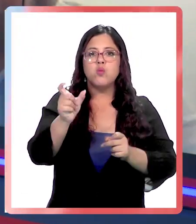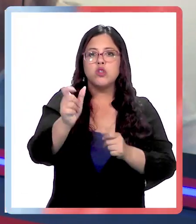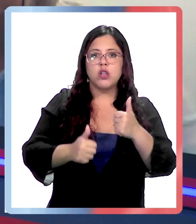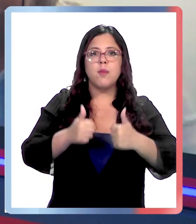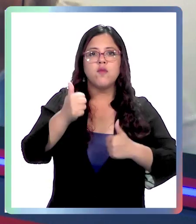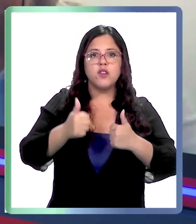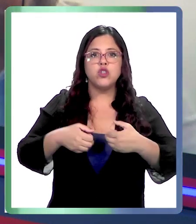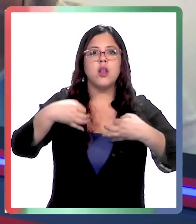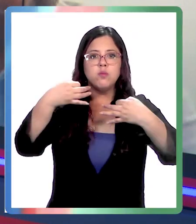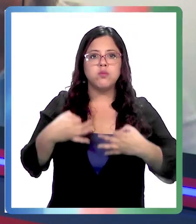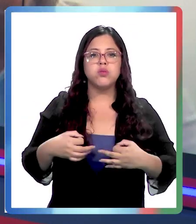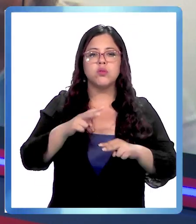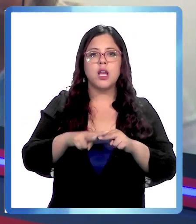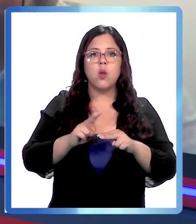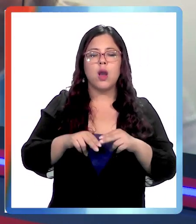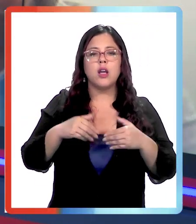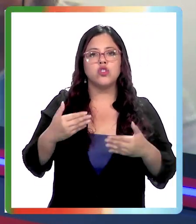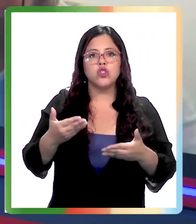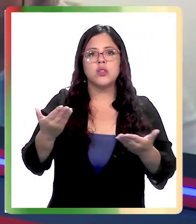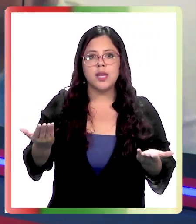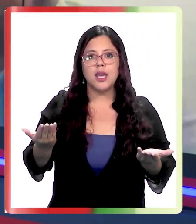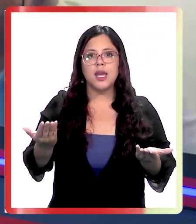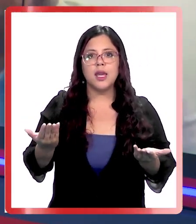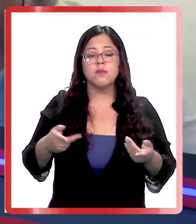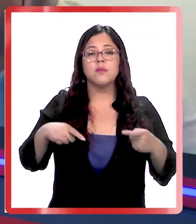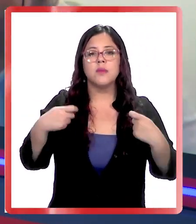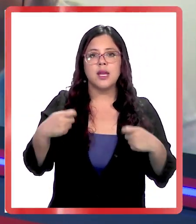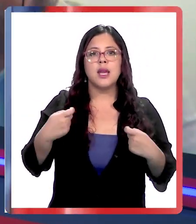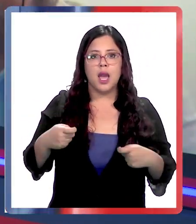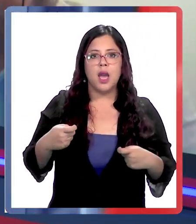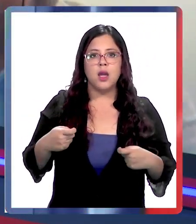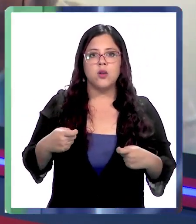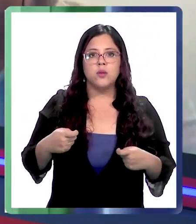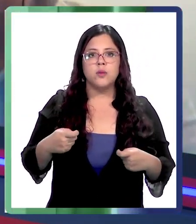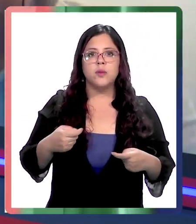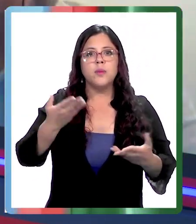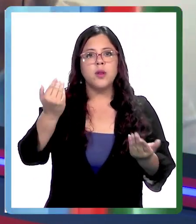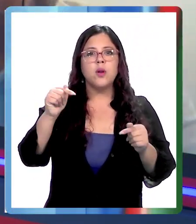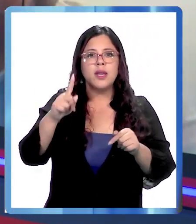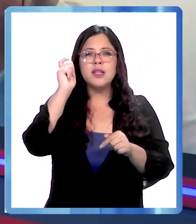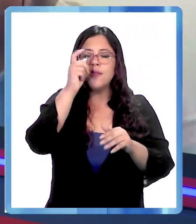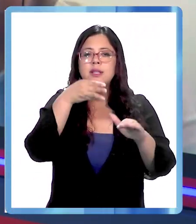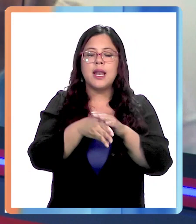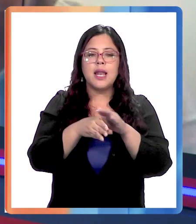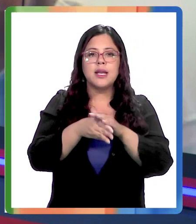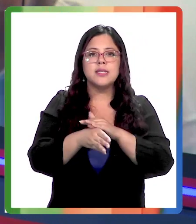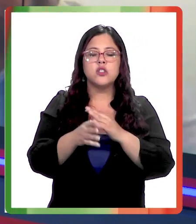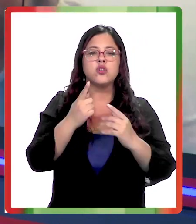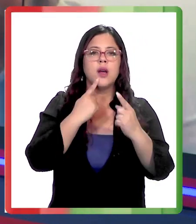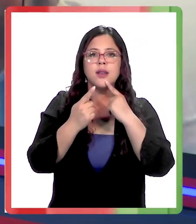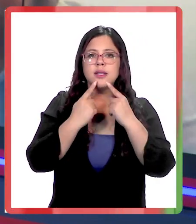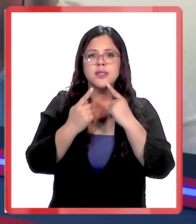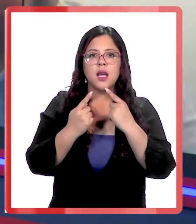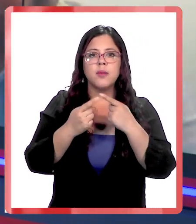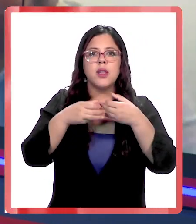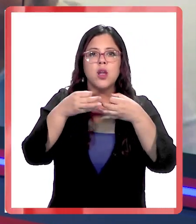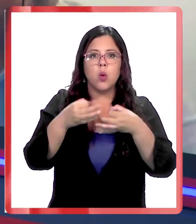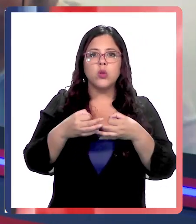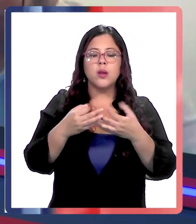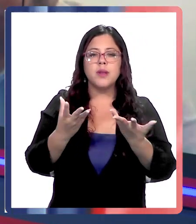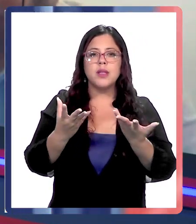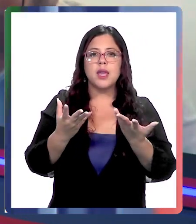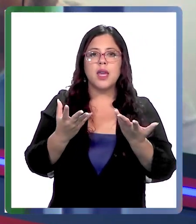y un profesional además que lo realice, por lo tanto, es caro. ¿Qué tan complejo es el acceso a este examen en